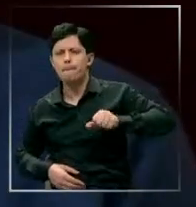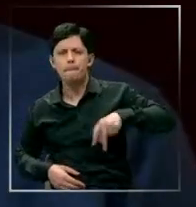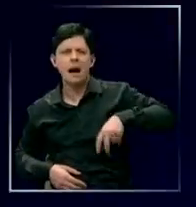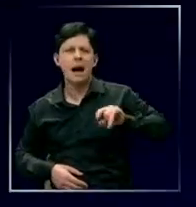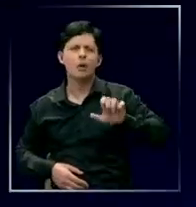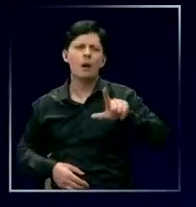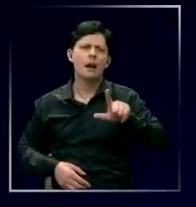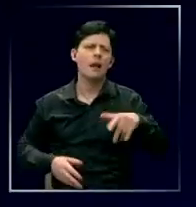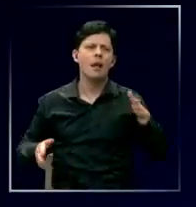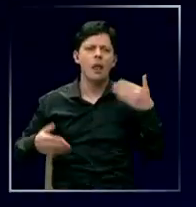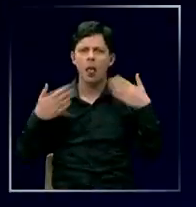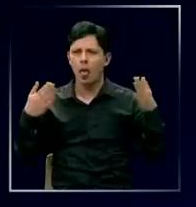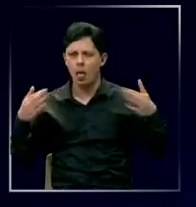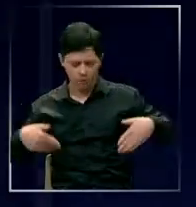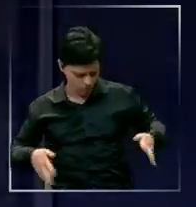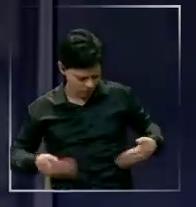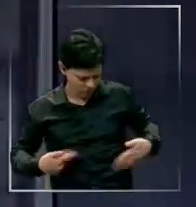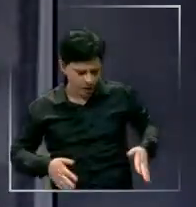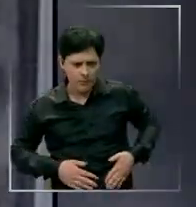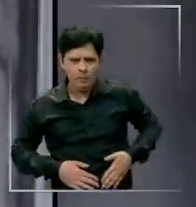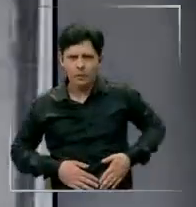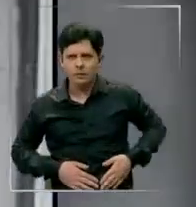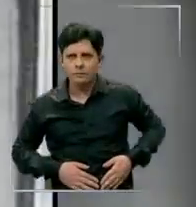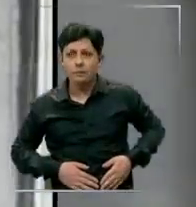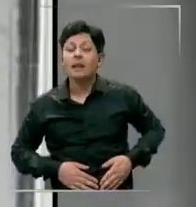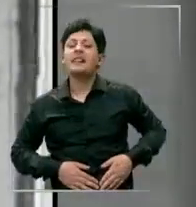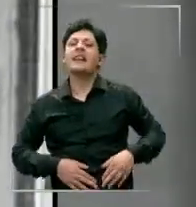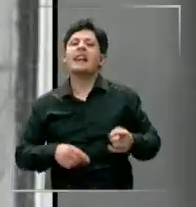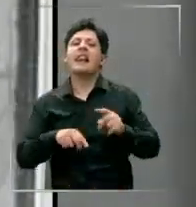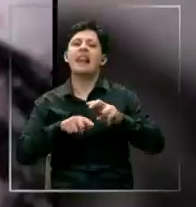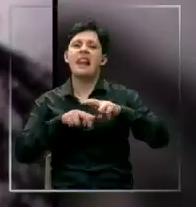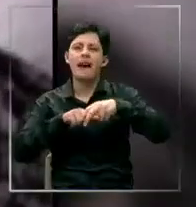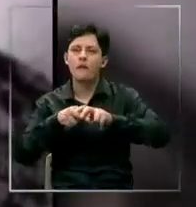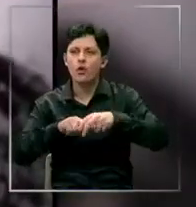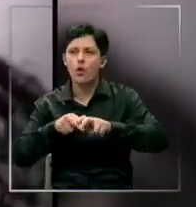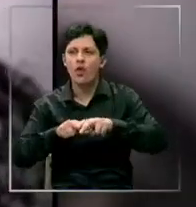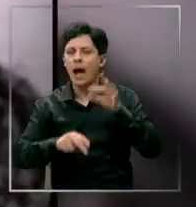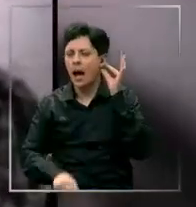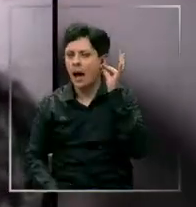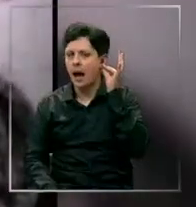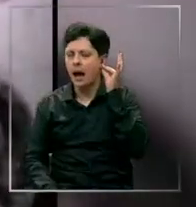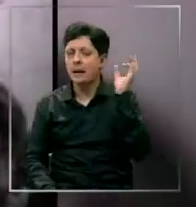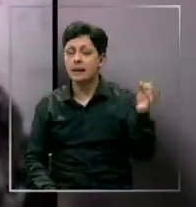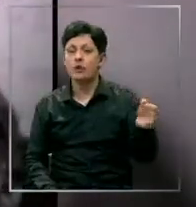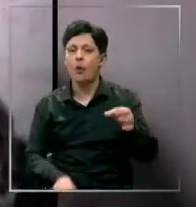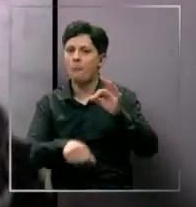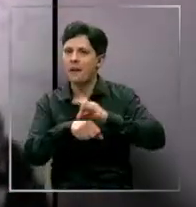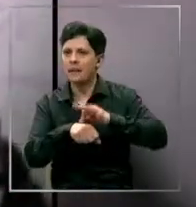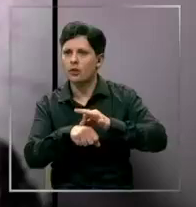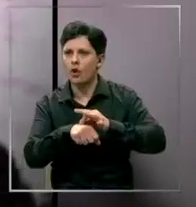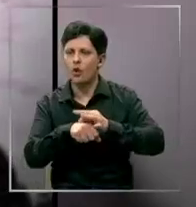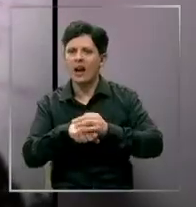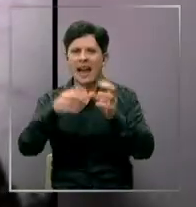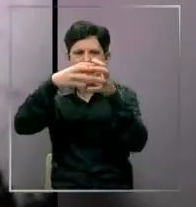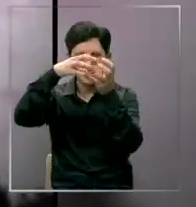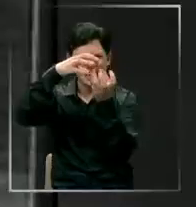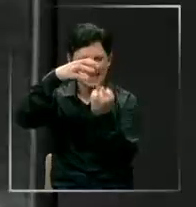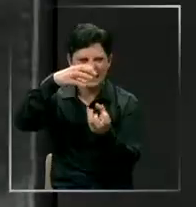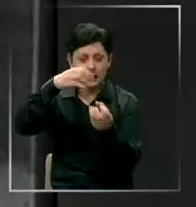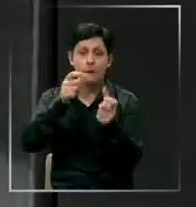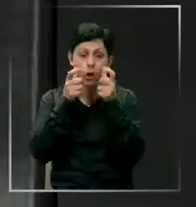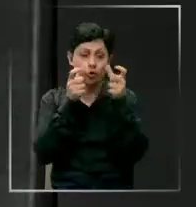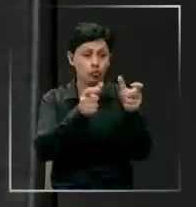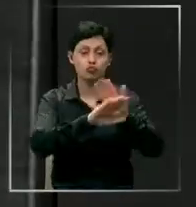por dentro. Y según su viuda, Matilde Urrutia, los médicos le habían dicho que el cáncer a la próstata estaba